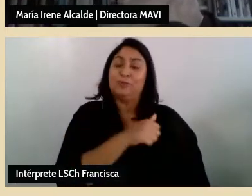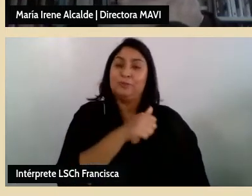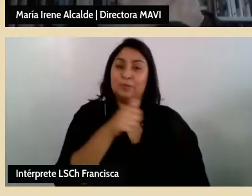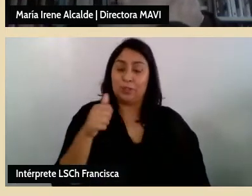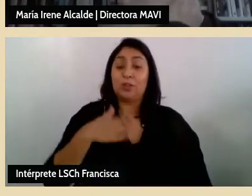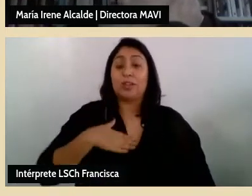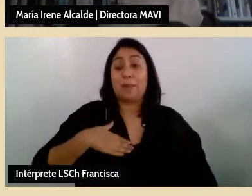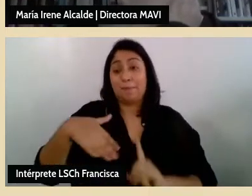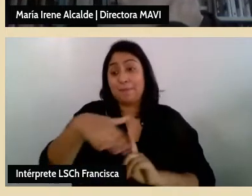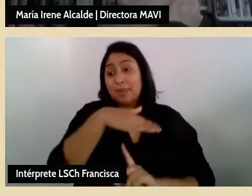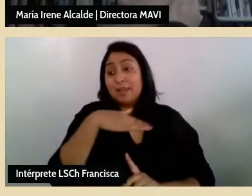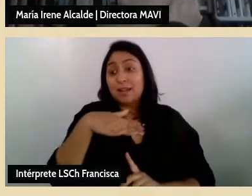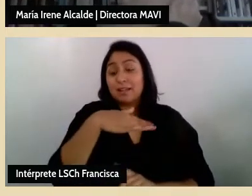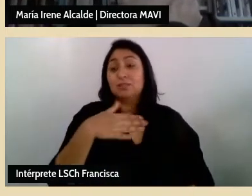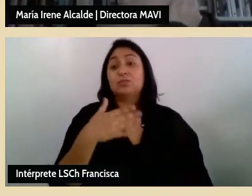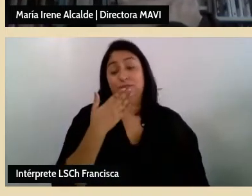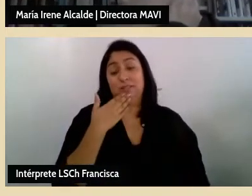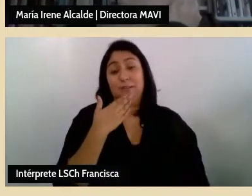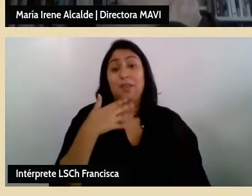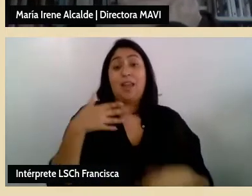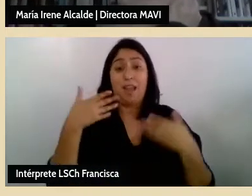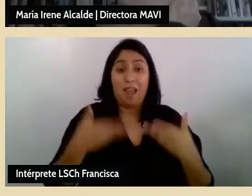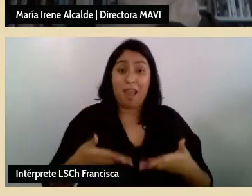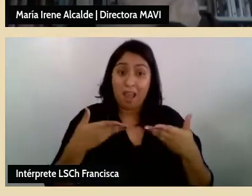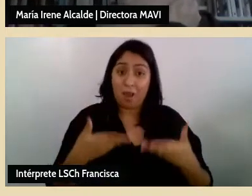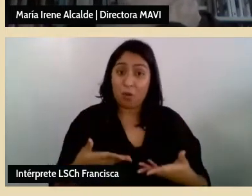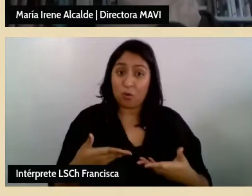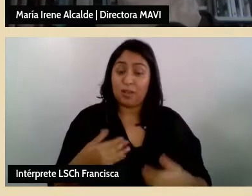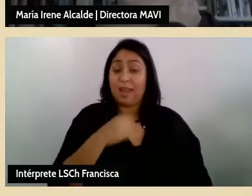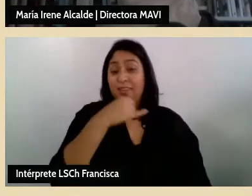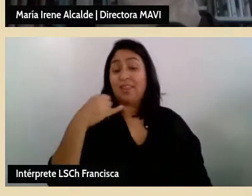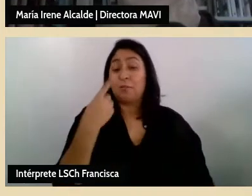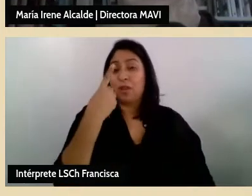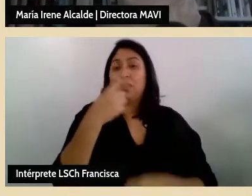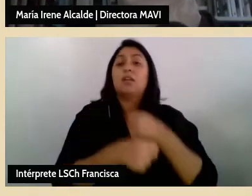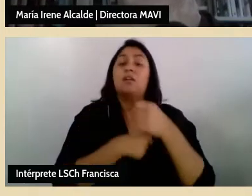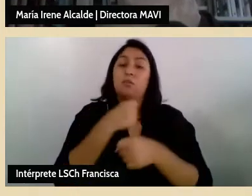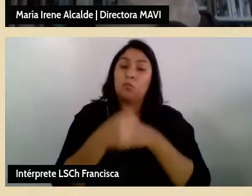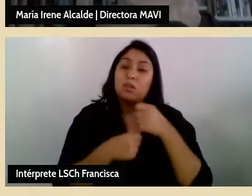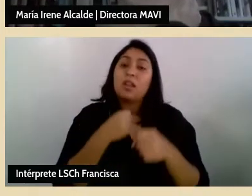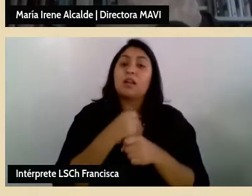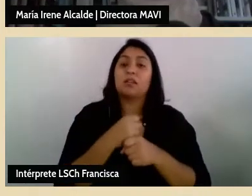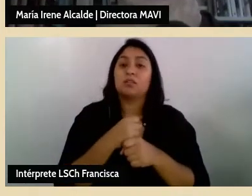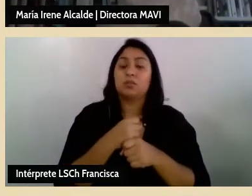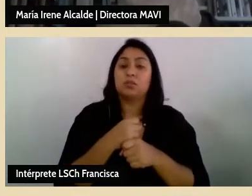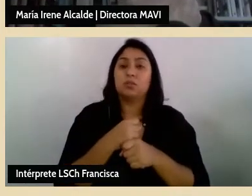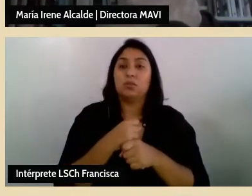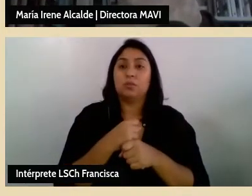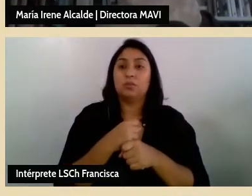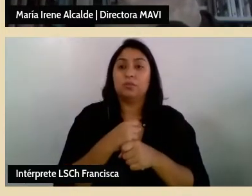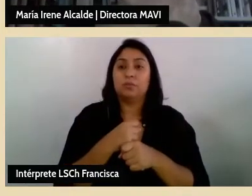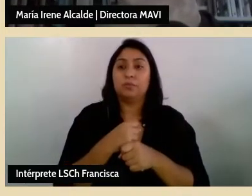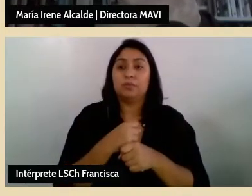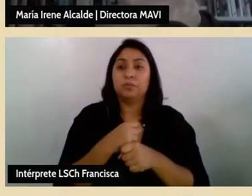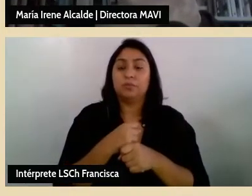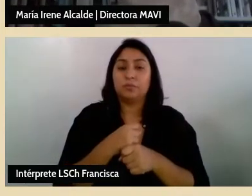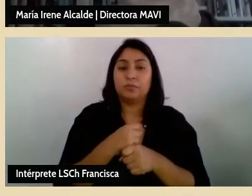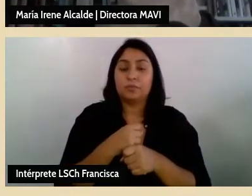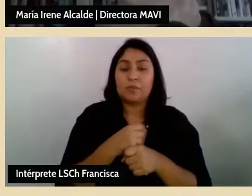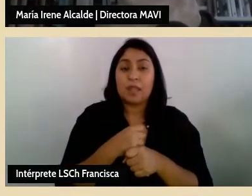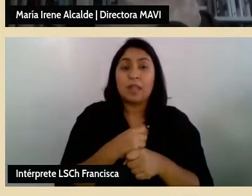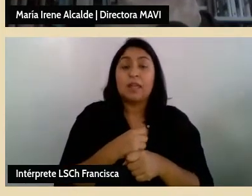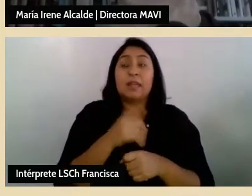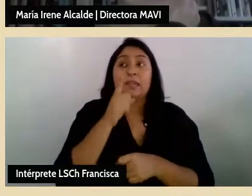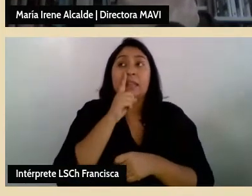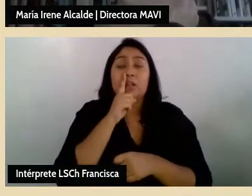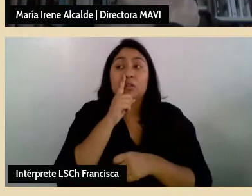también ahora que ha pasado un año, uno dice, y tengo que retomar y claro,